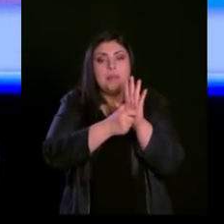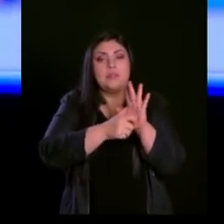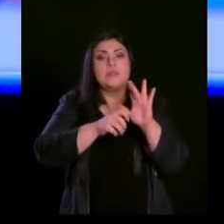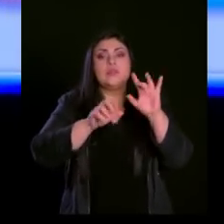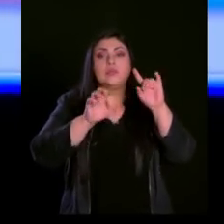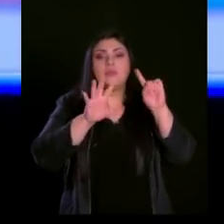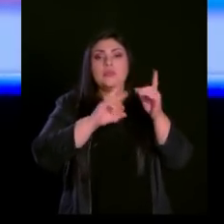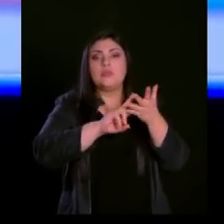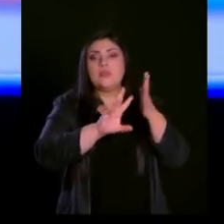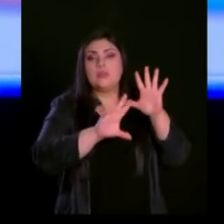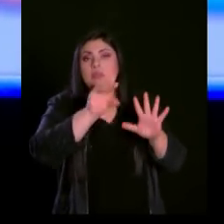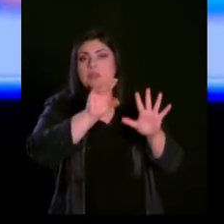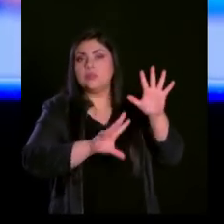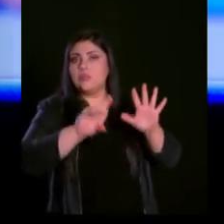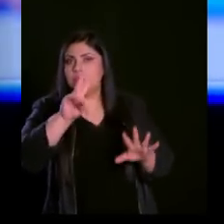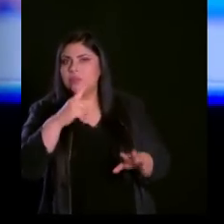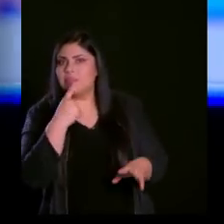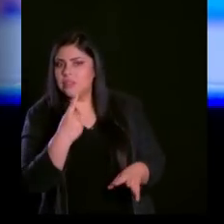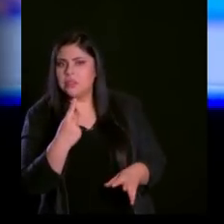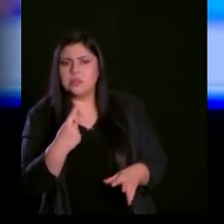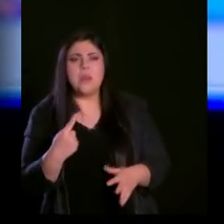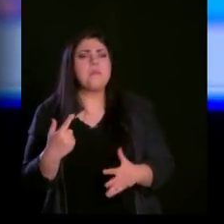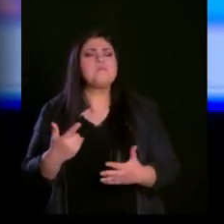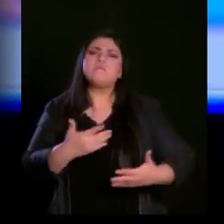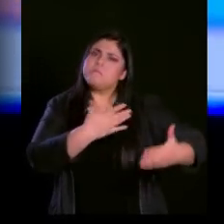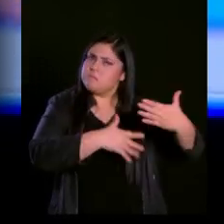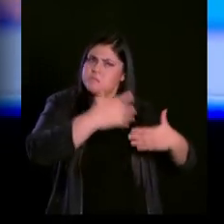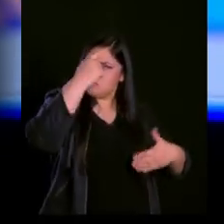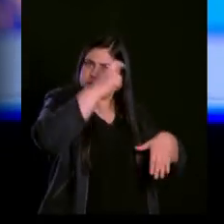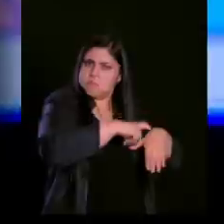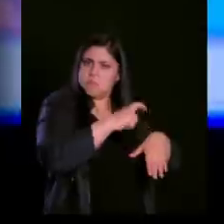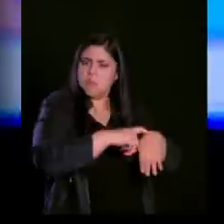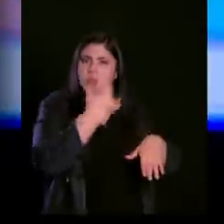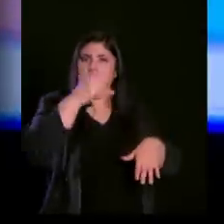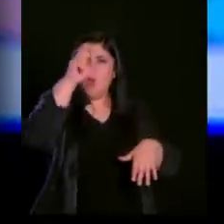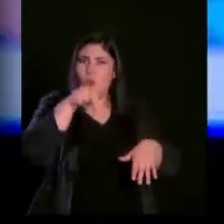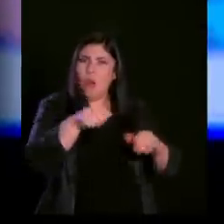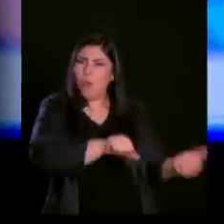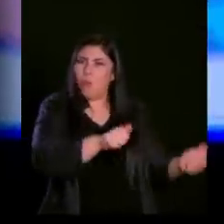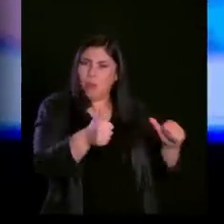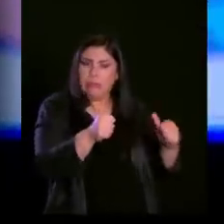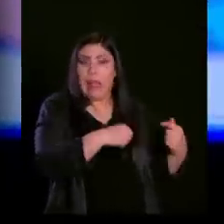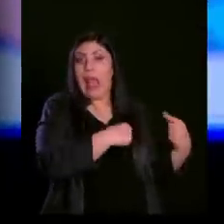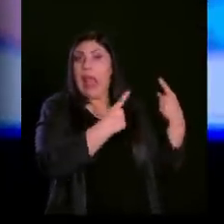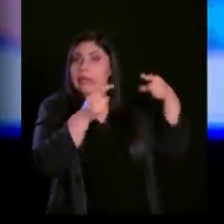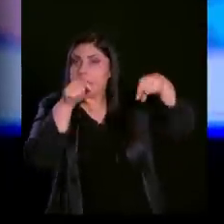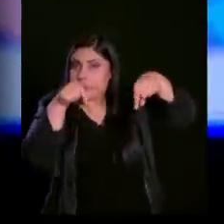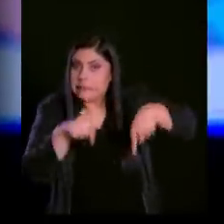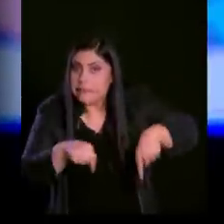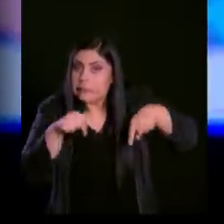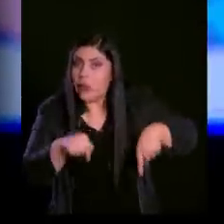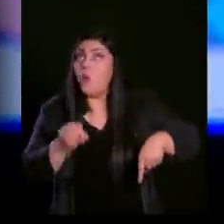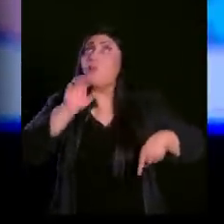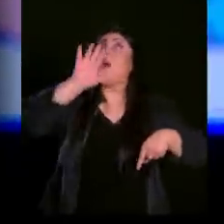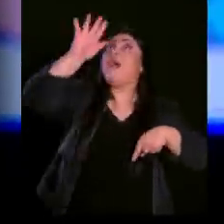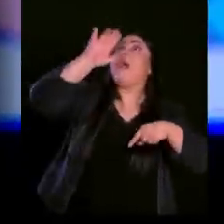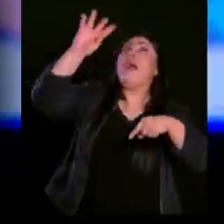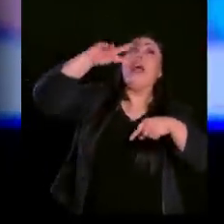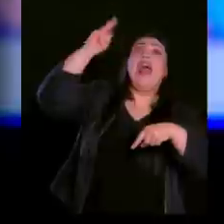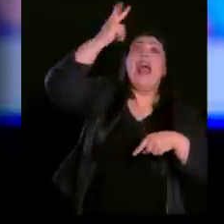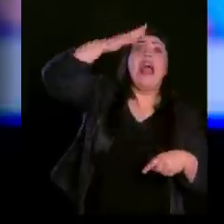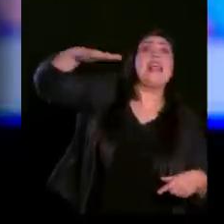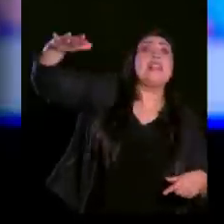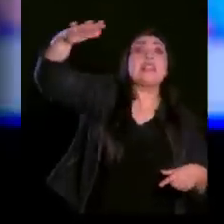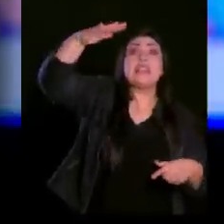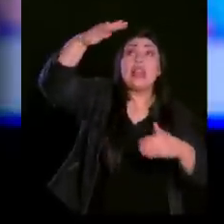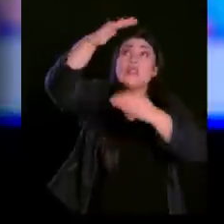dice desde los días de Juan el Bautista hasta ahora en el reino de los cielos el reino de los